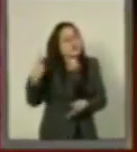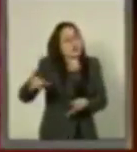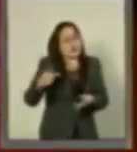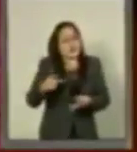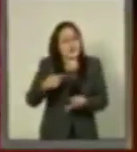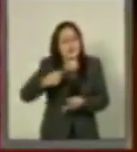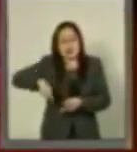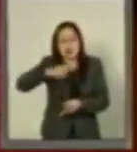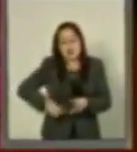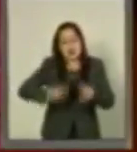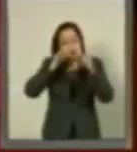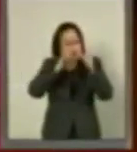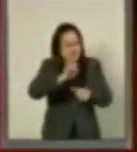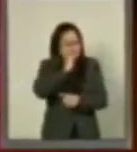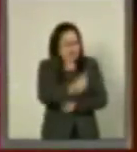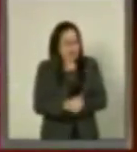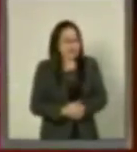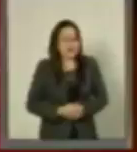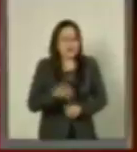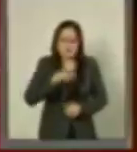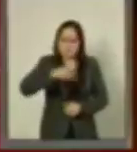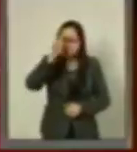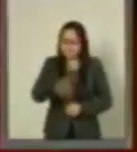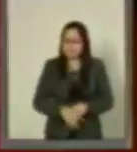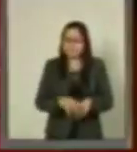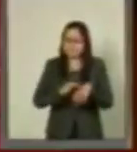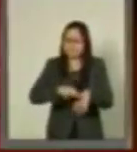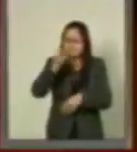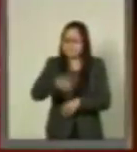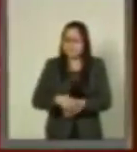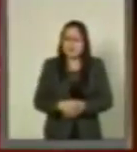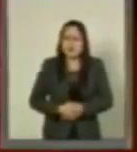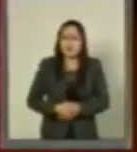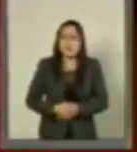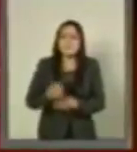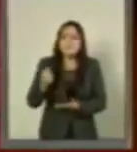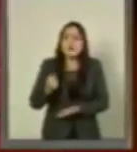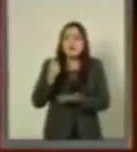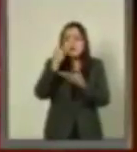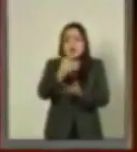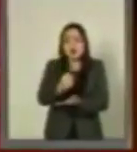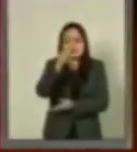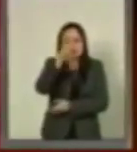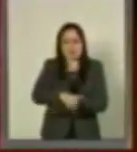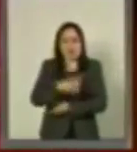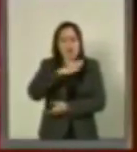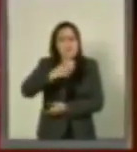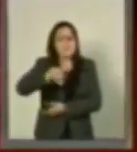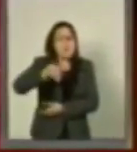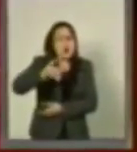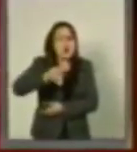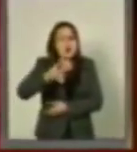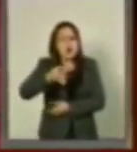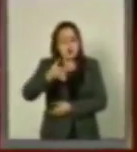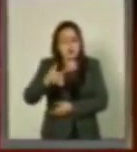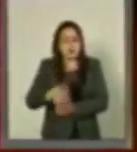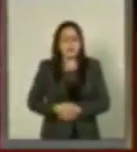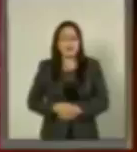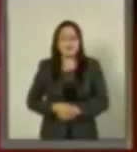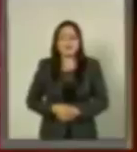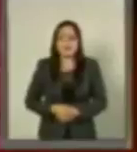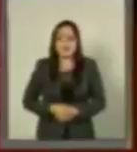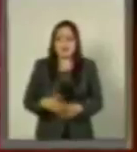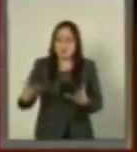para nada. Y esa es una realidad. El presupuesto que se tiene es raquítico. Yo hice, junto con